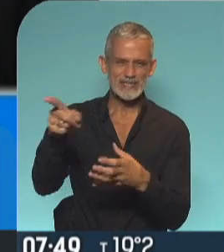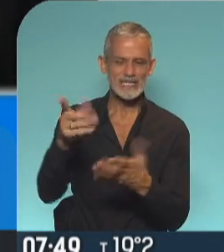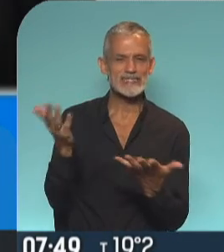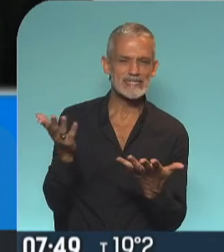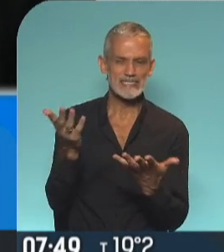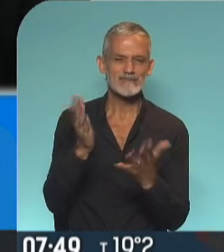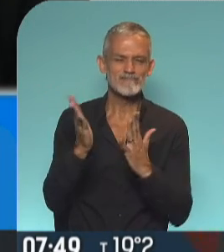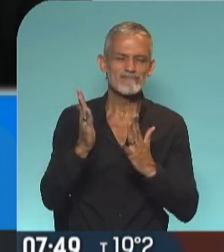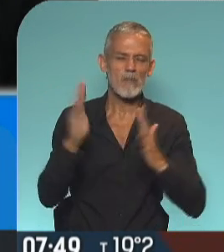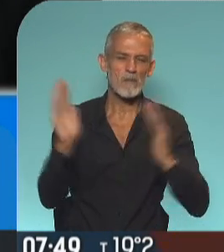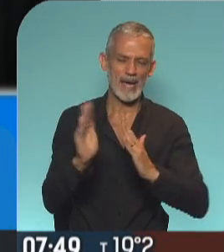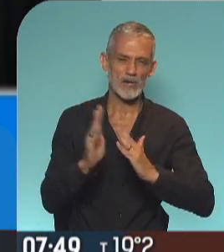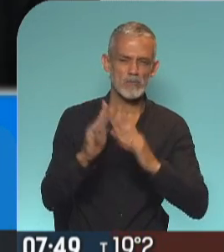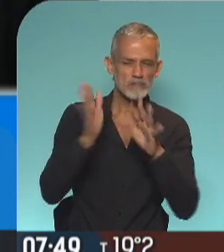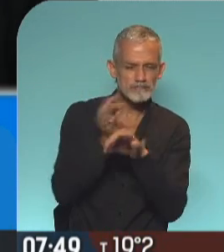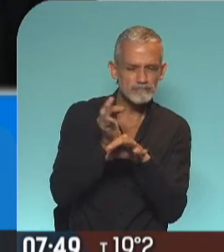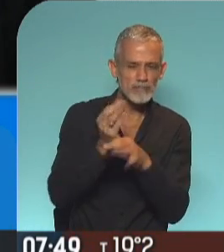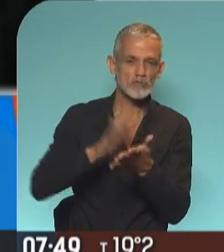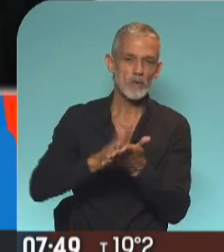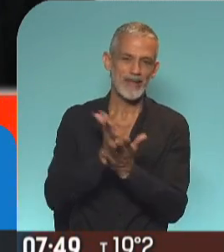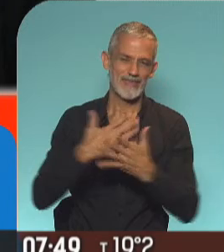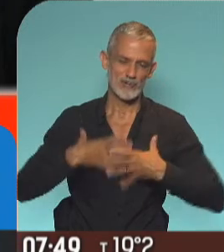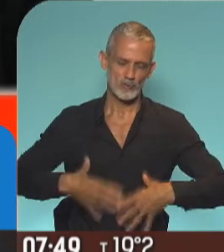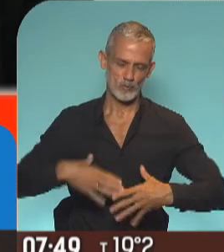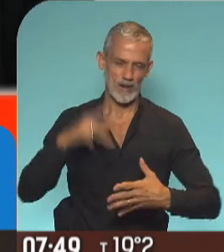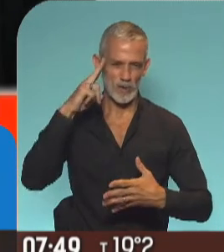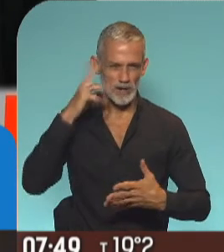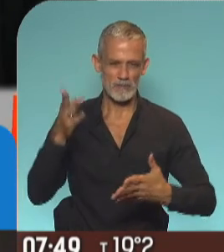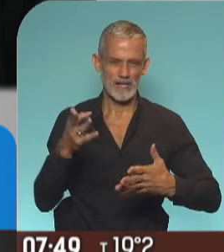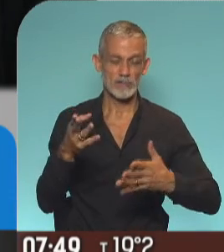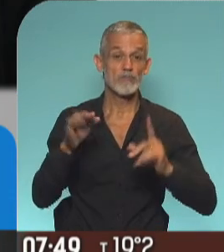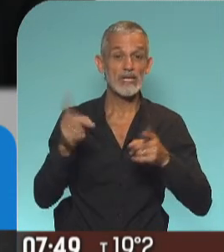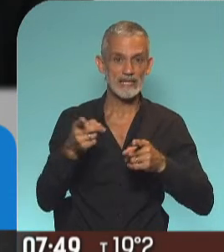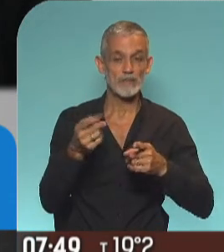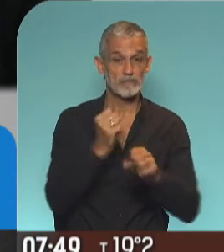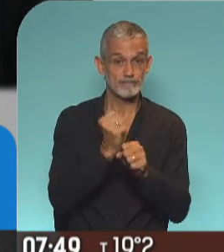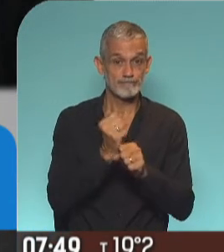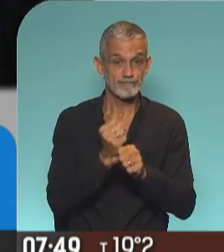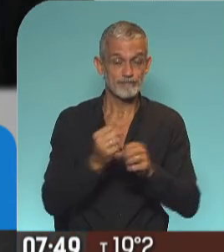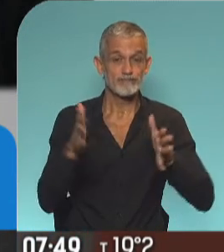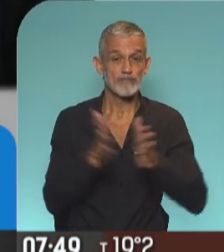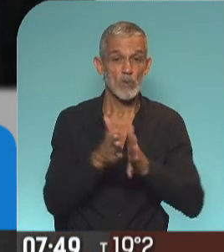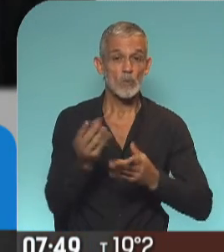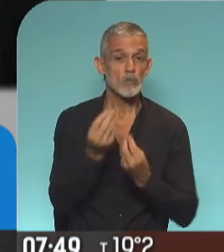seguridad, para formarlas en materia de derechos humanos, y también vamos a trabajar